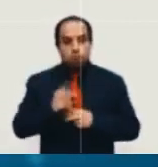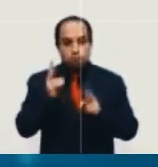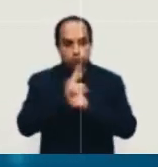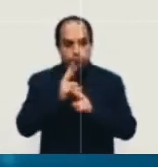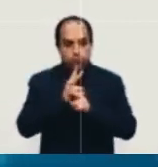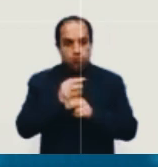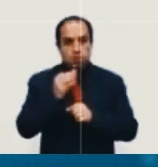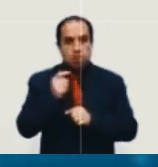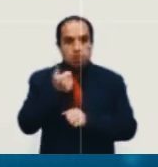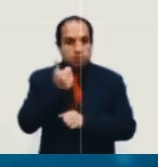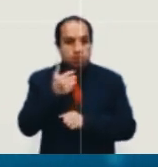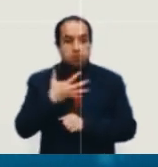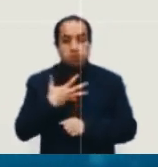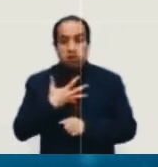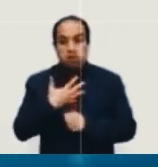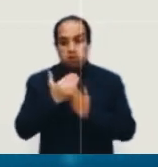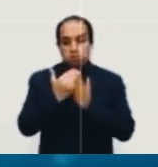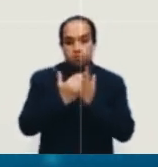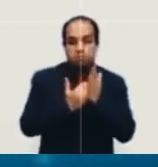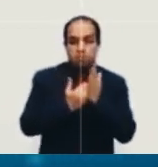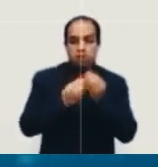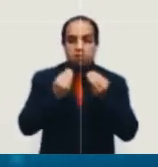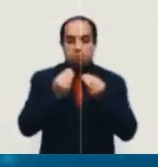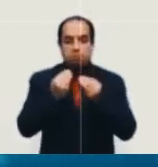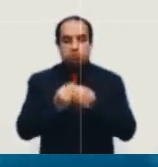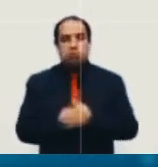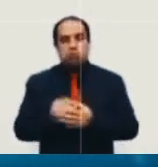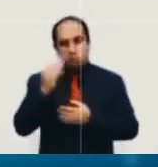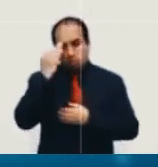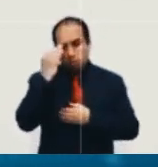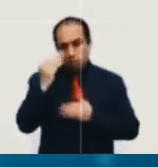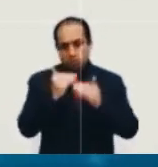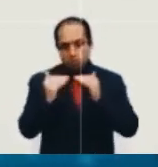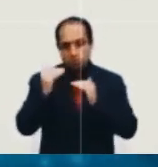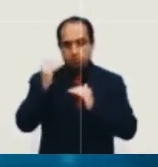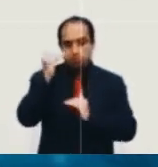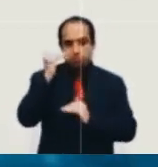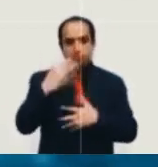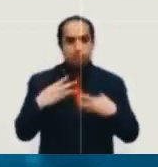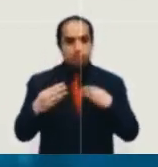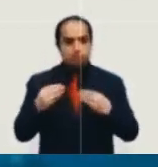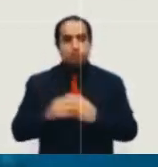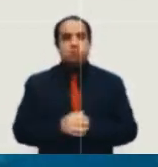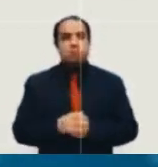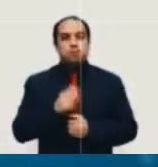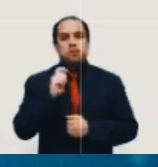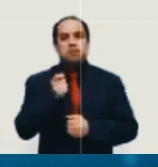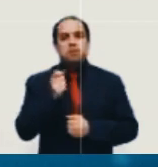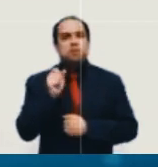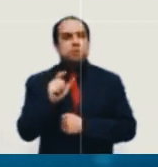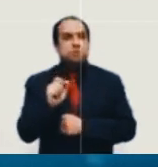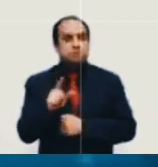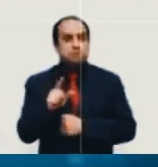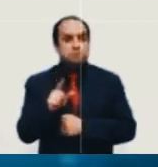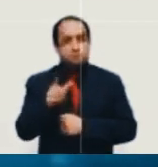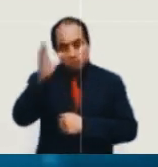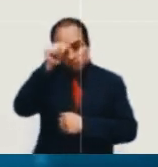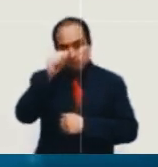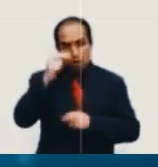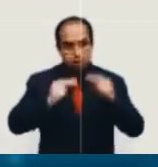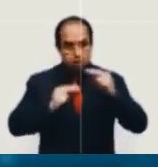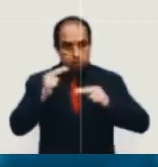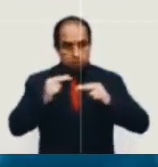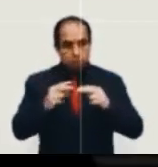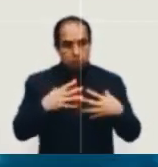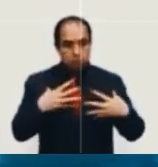que estábamos hace 10 días, después de mucho periodo de crecimiento continuo, también nos indica lo mismo, ¿no? De acuerdo a los modelos